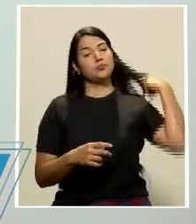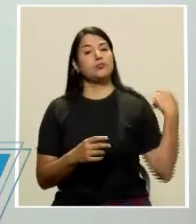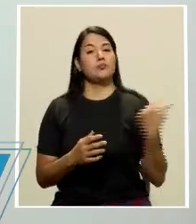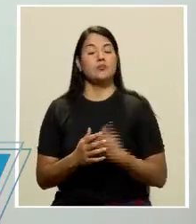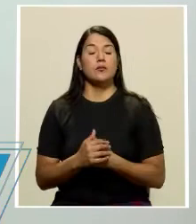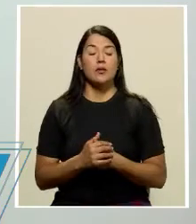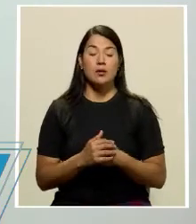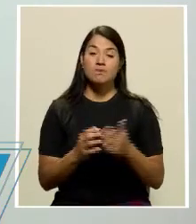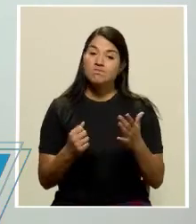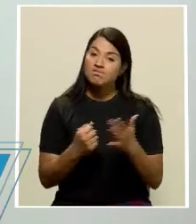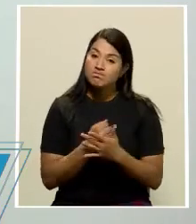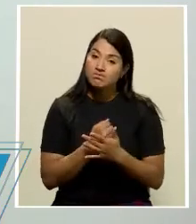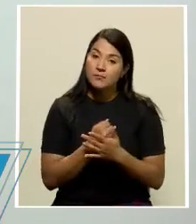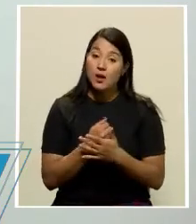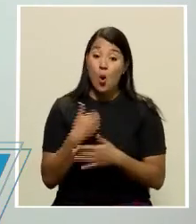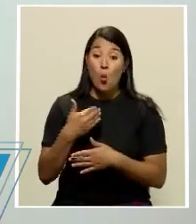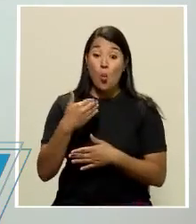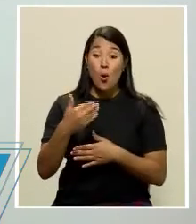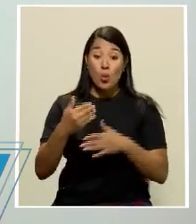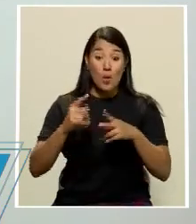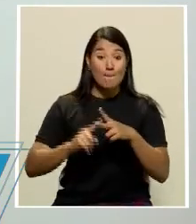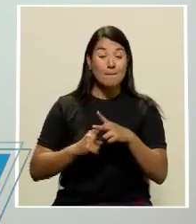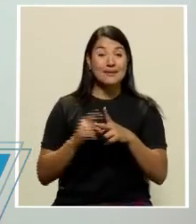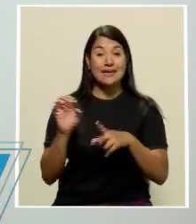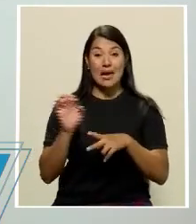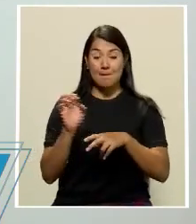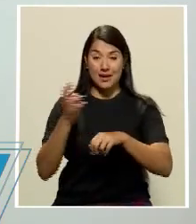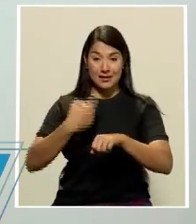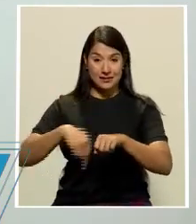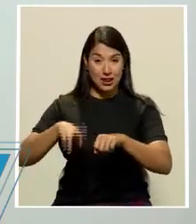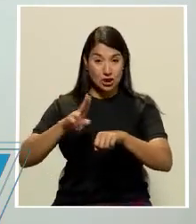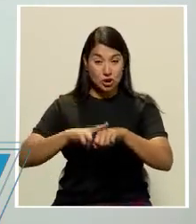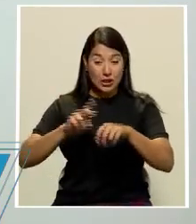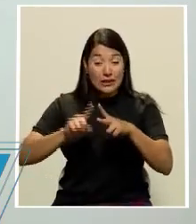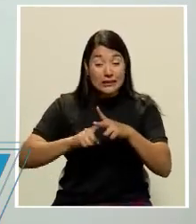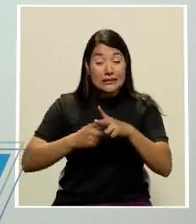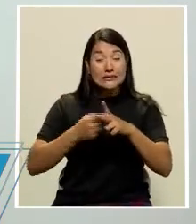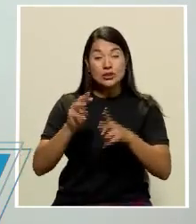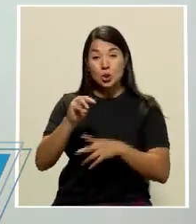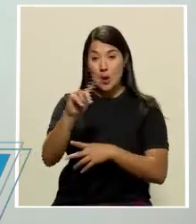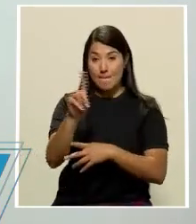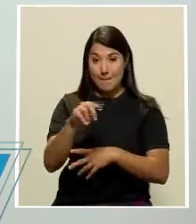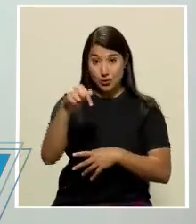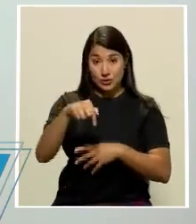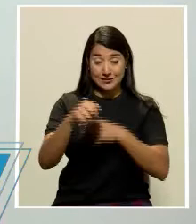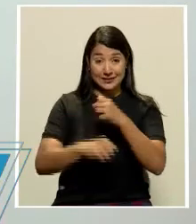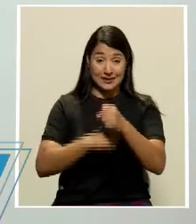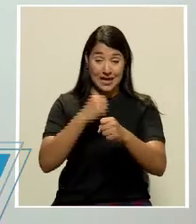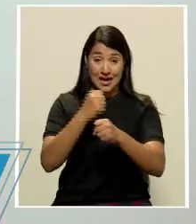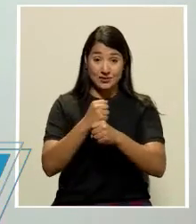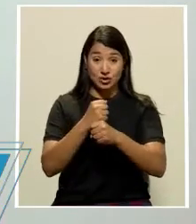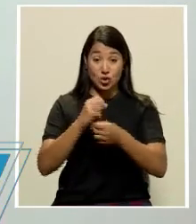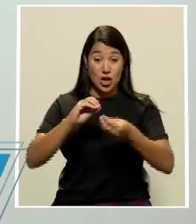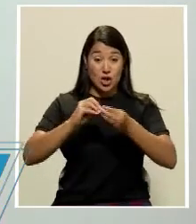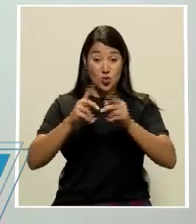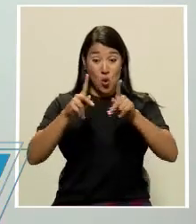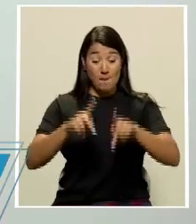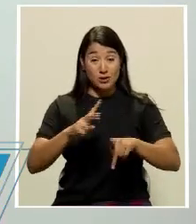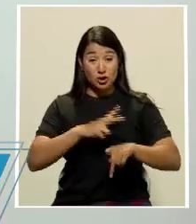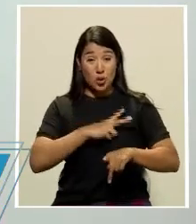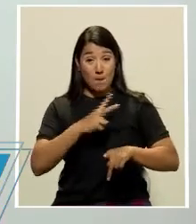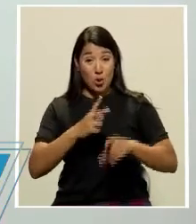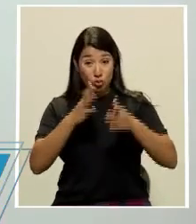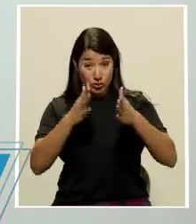Lastimosamente, después de que se declara la emergencia nacional a principios de marzo de este año, el voluntariado de